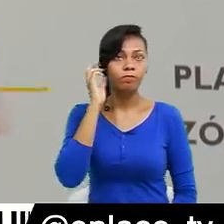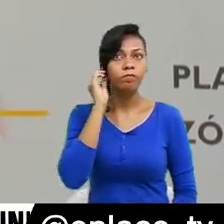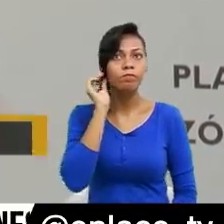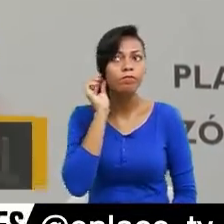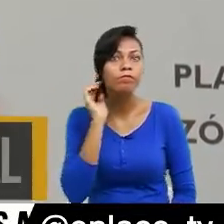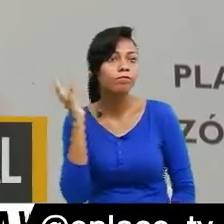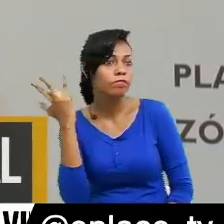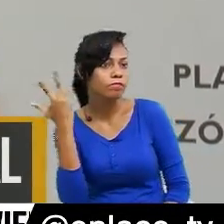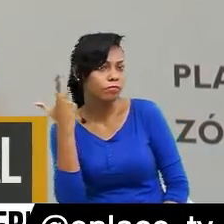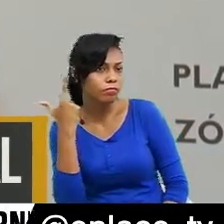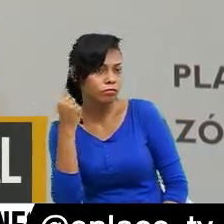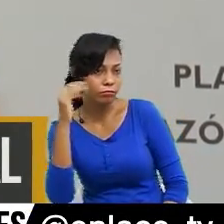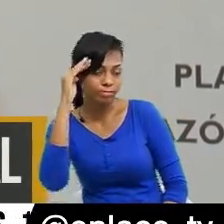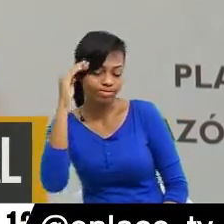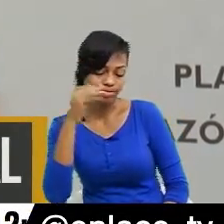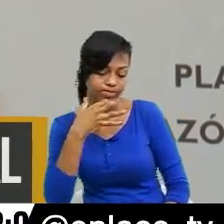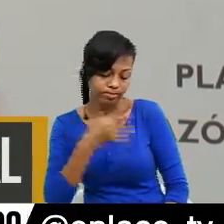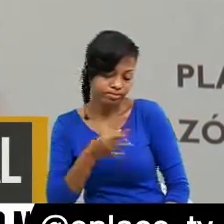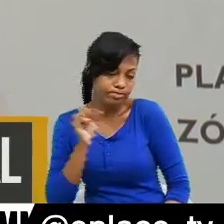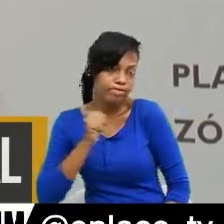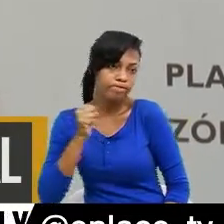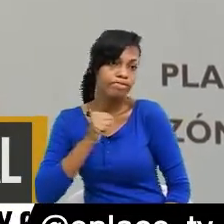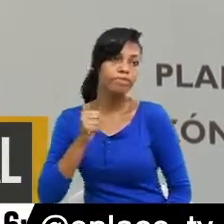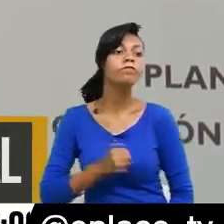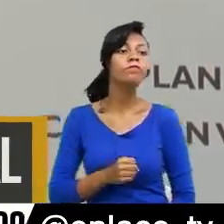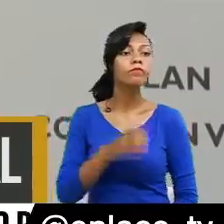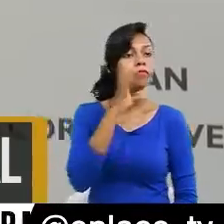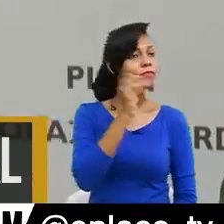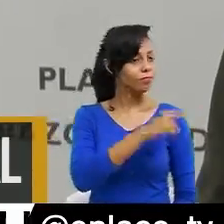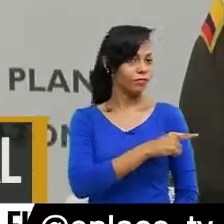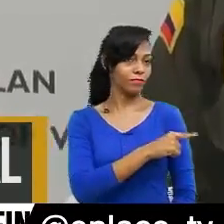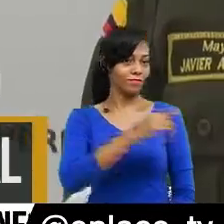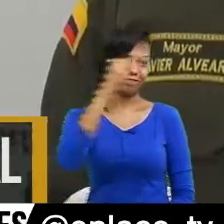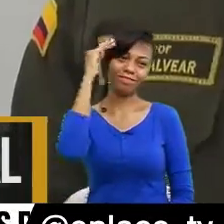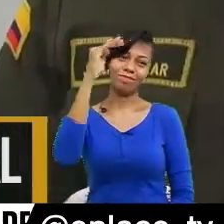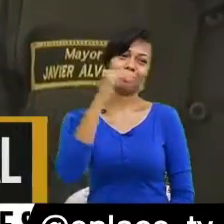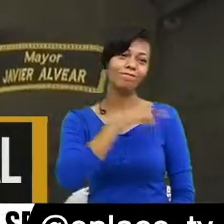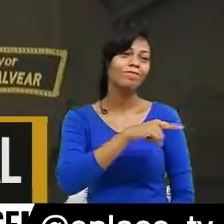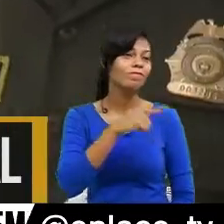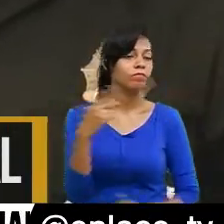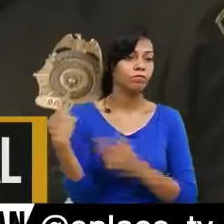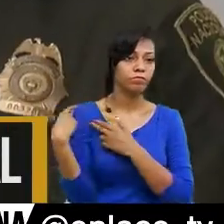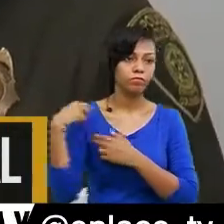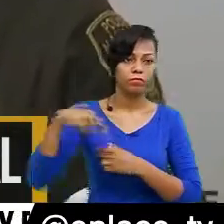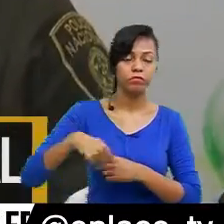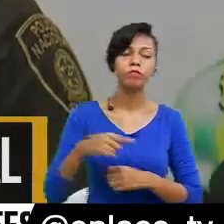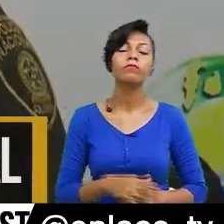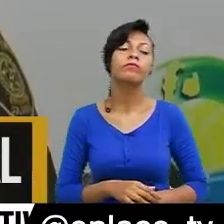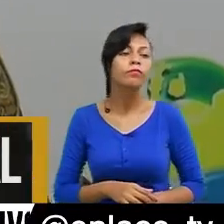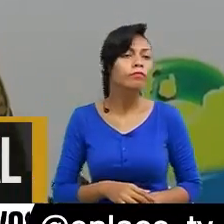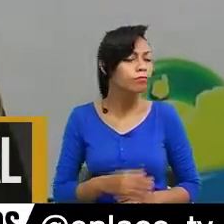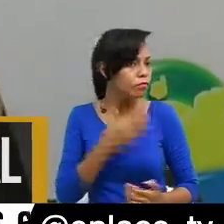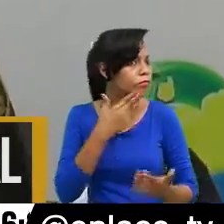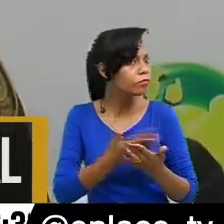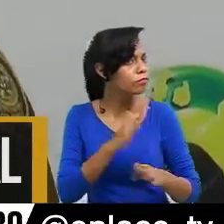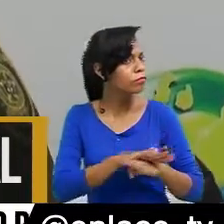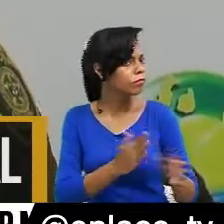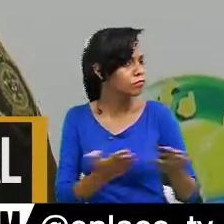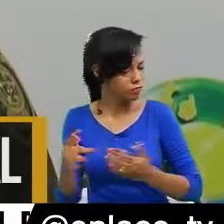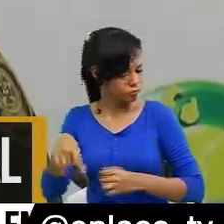la policía del Magdalena Medio. Pues nos encontramos con el mayor Javier Alvear, comandante del primer distrito de policía Barranca Bermeja. Mayor, muy buenas tardes. Bienvenido a